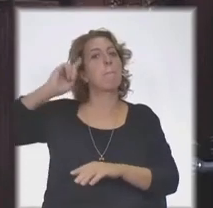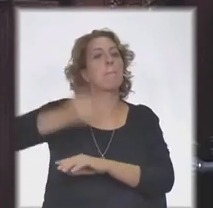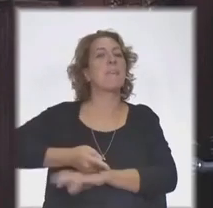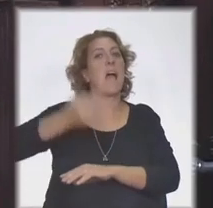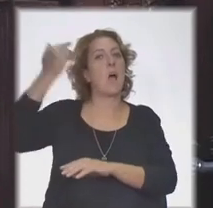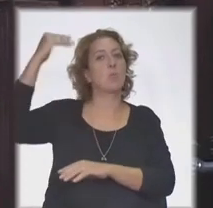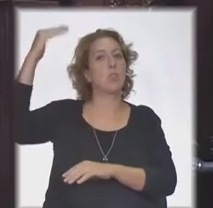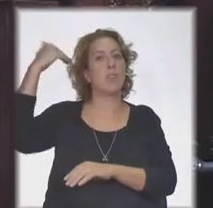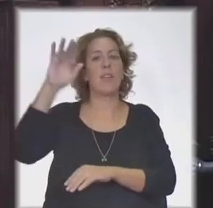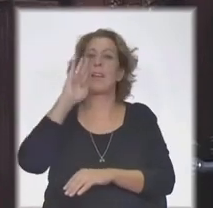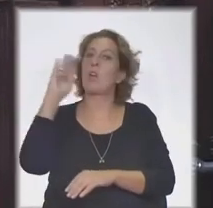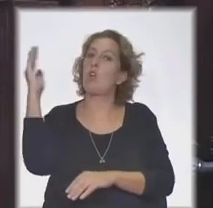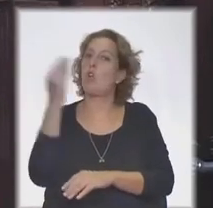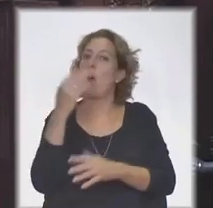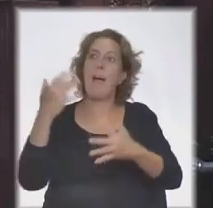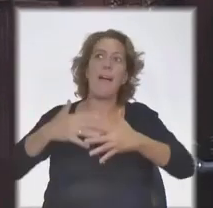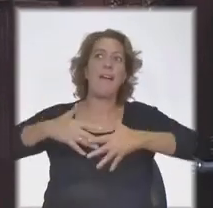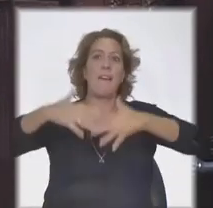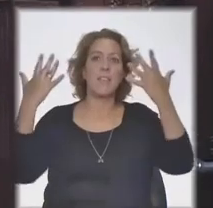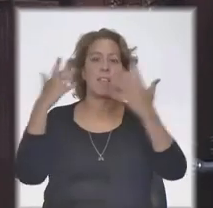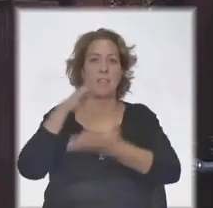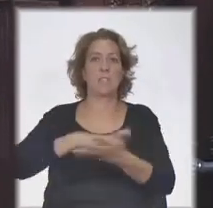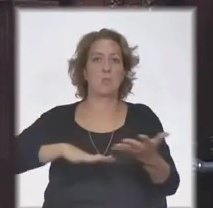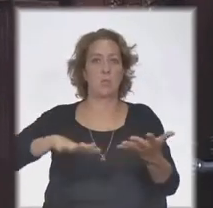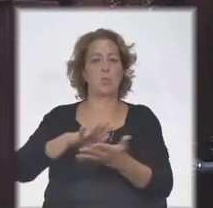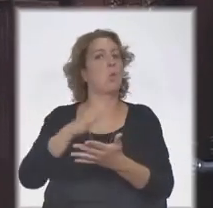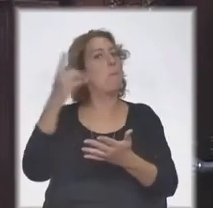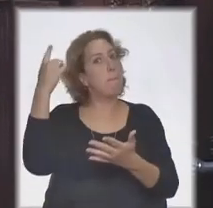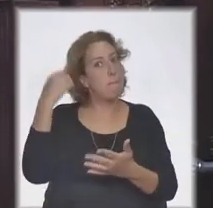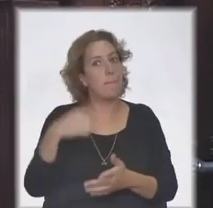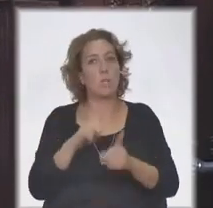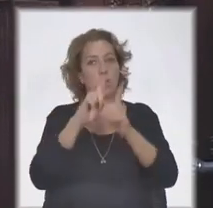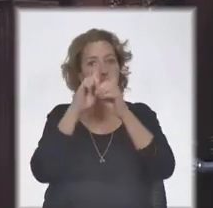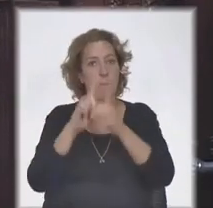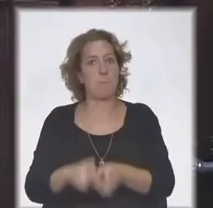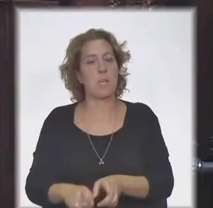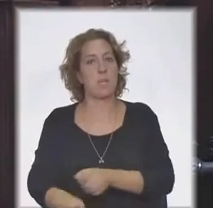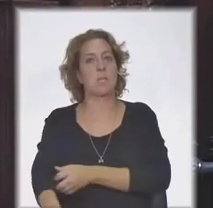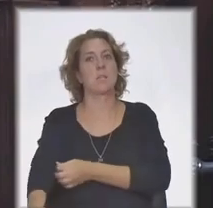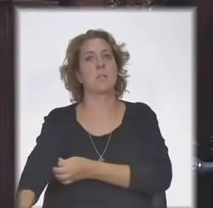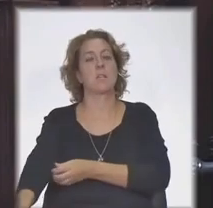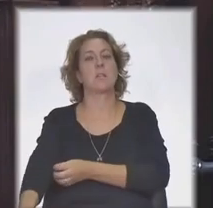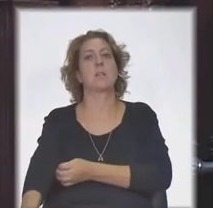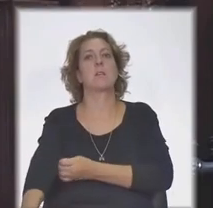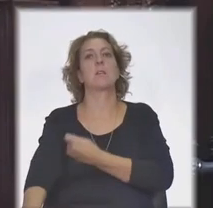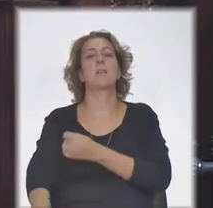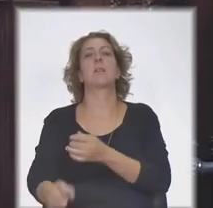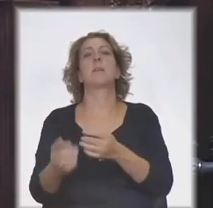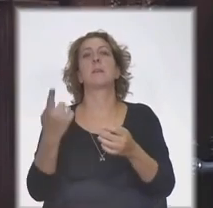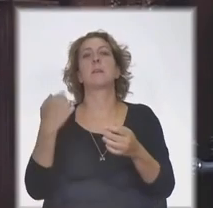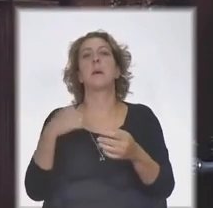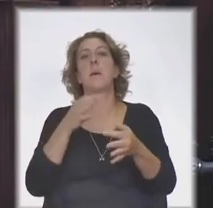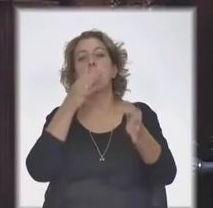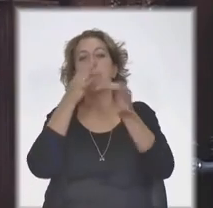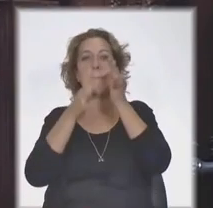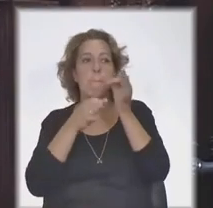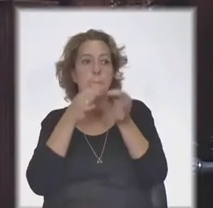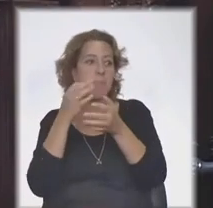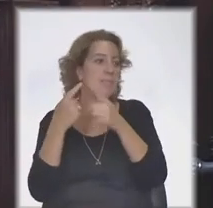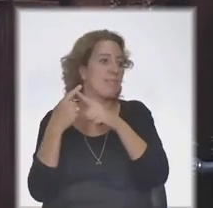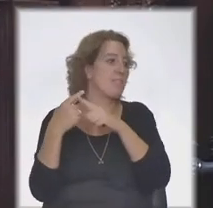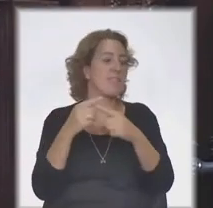que reconozcan la gravedad de la situación. Pero sobre todo, nos dice el GACH, que se deben tomar medidas dialogando con la